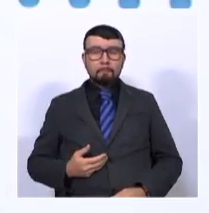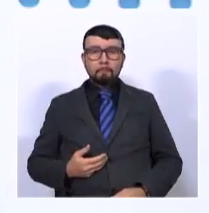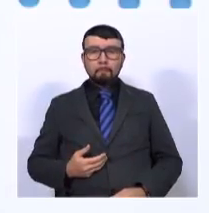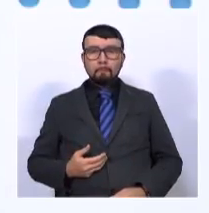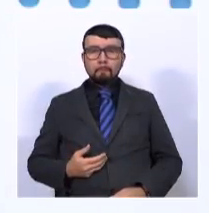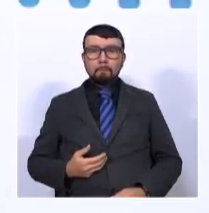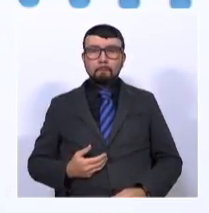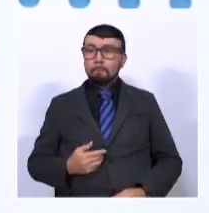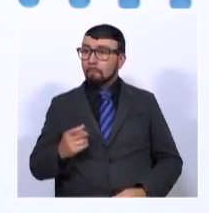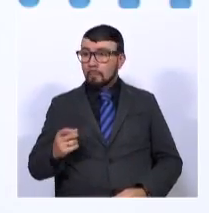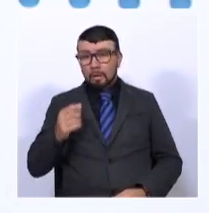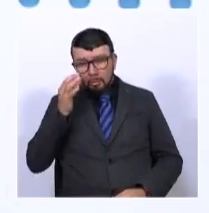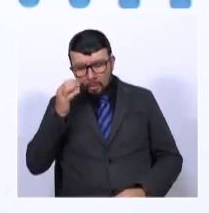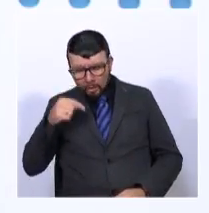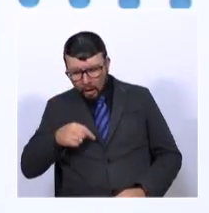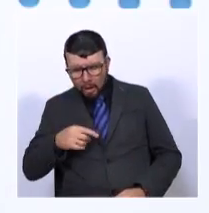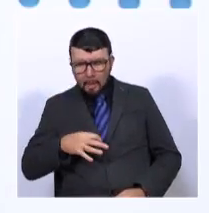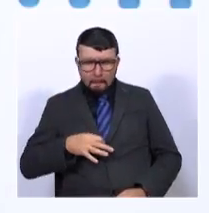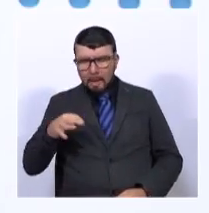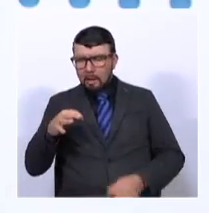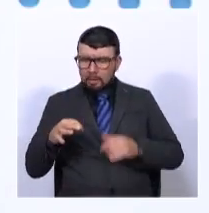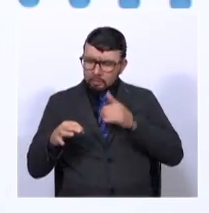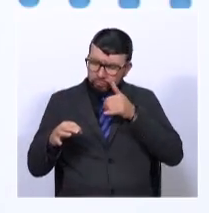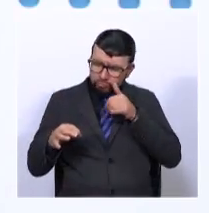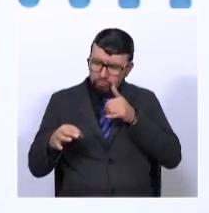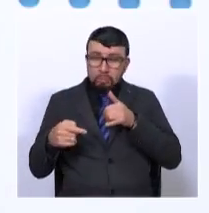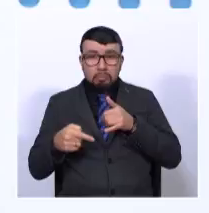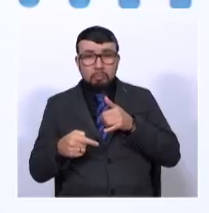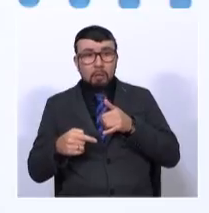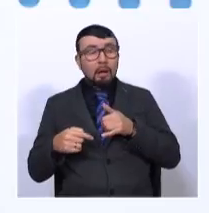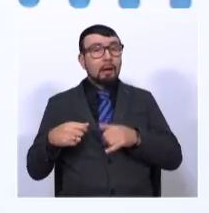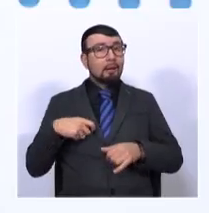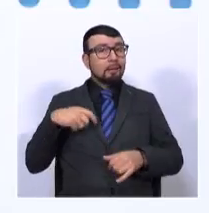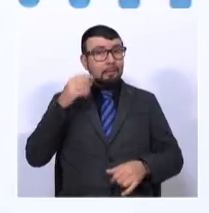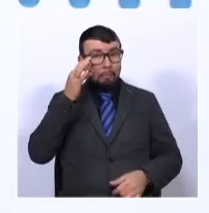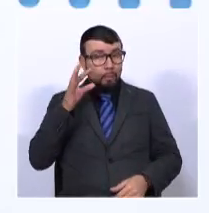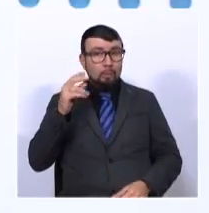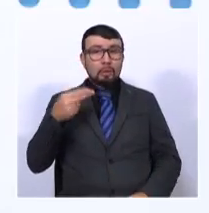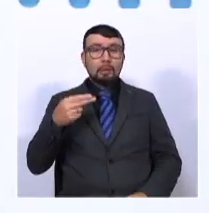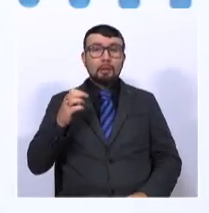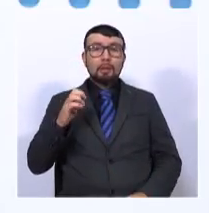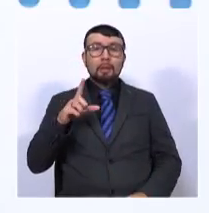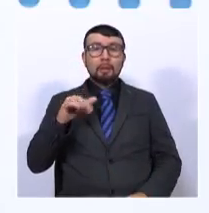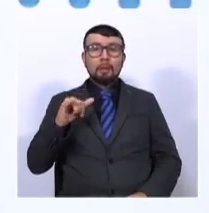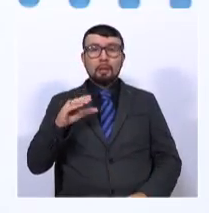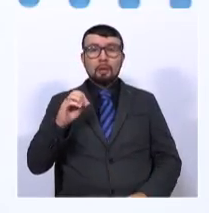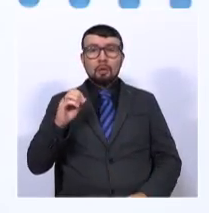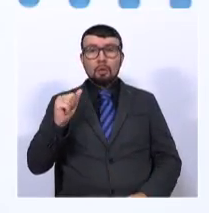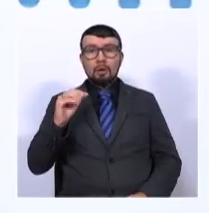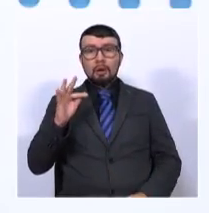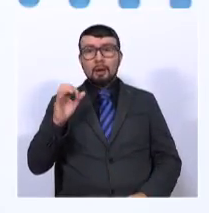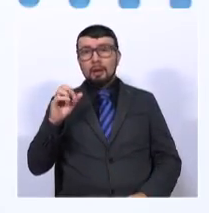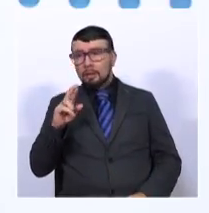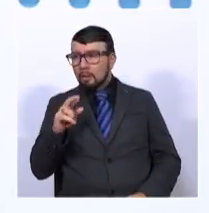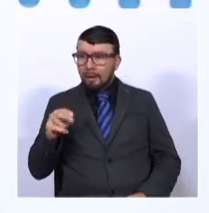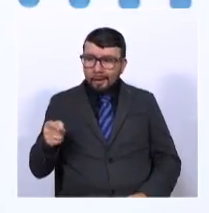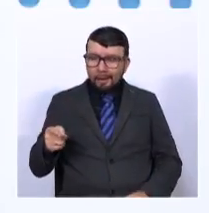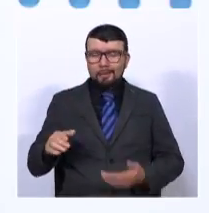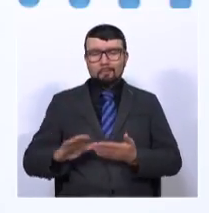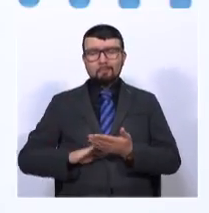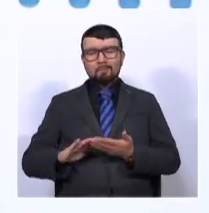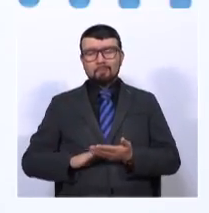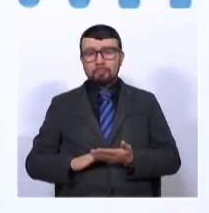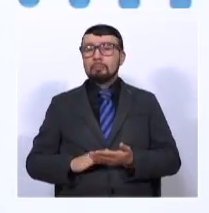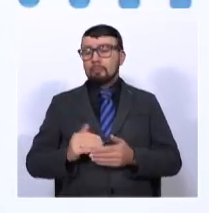la biopsia de este procedimiento Helicobacter pylori, entonces hay que tratar el Helicobacter y allí entonces la persona va a mejorar después de